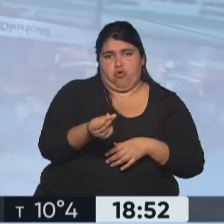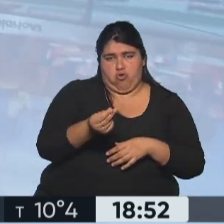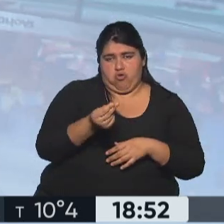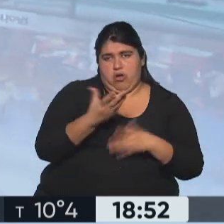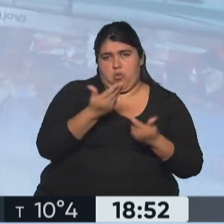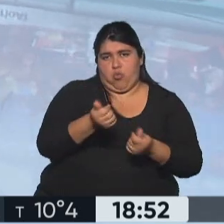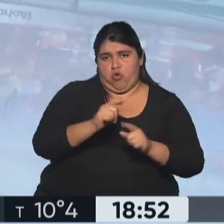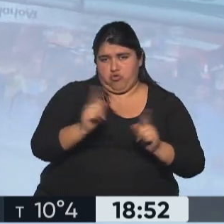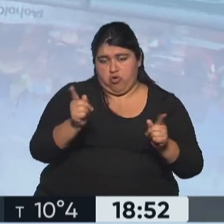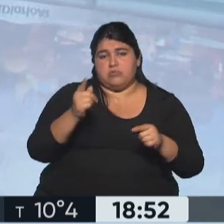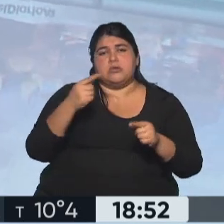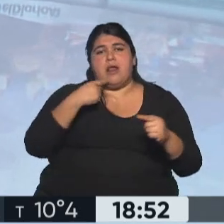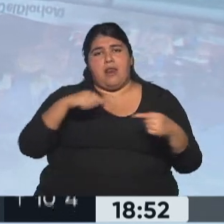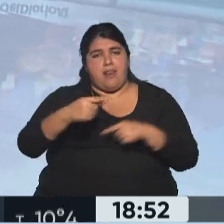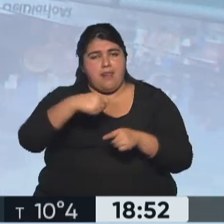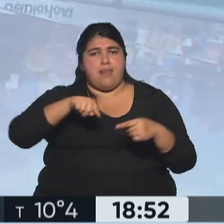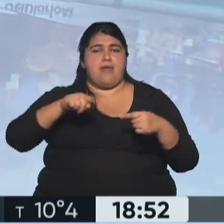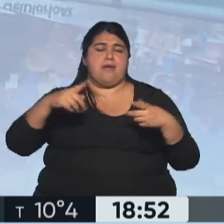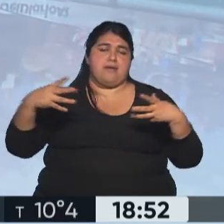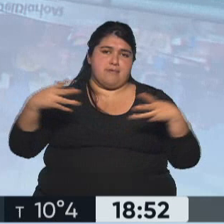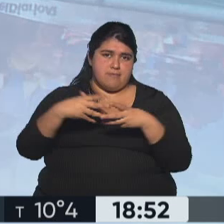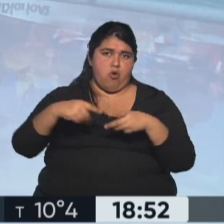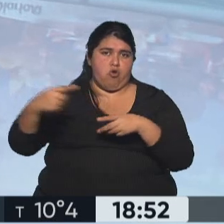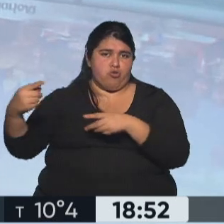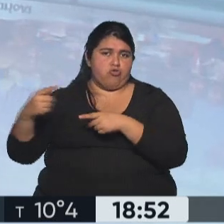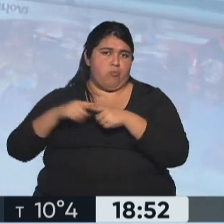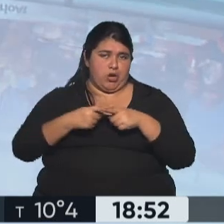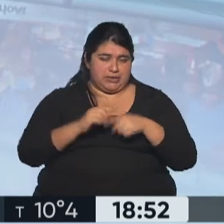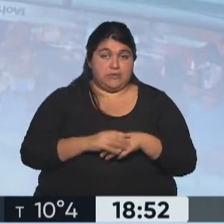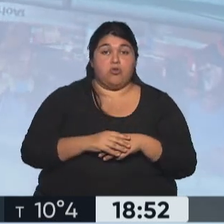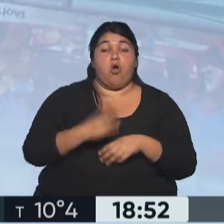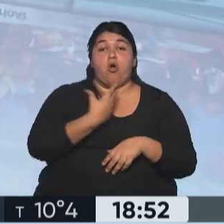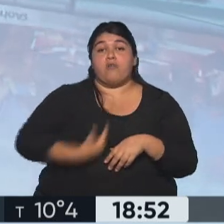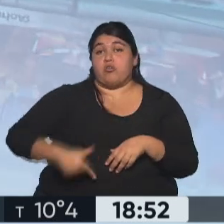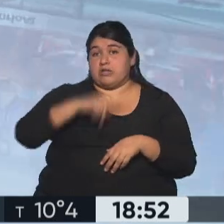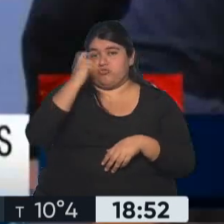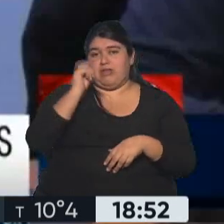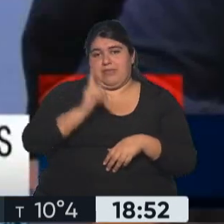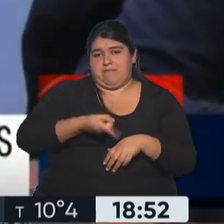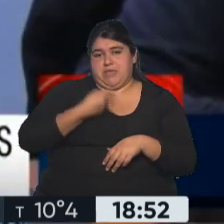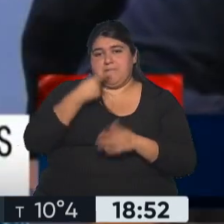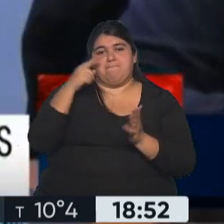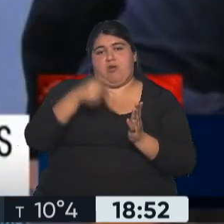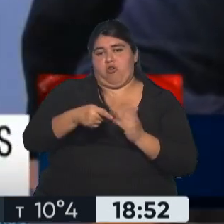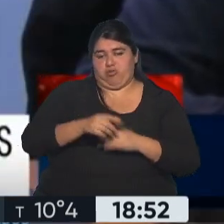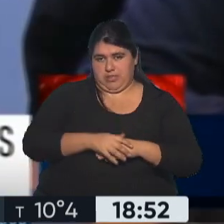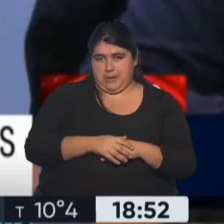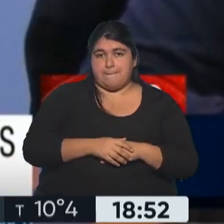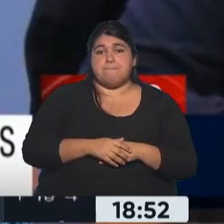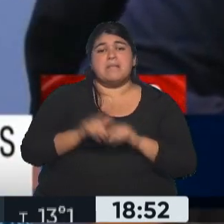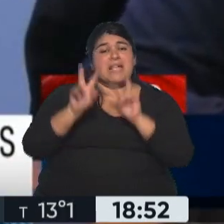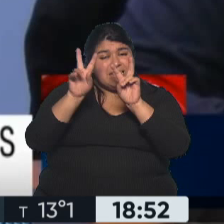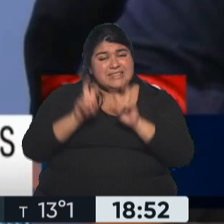semana los cuestionamientos y de otras fuerzas políticas también. Y también lo rechaza el Gobierno Nacional. Trabajando en el tema, nos